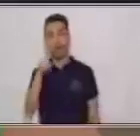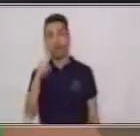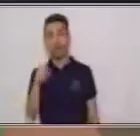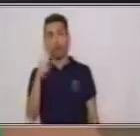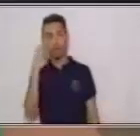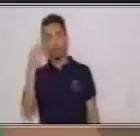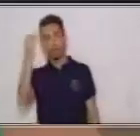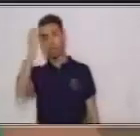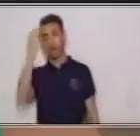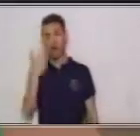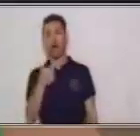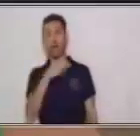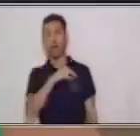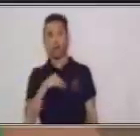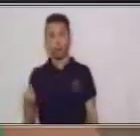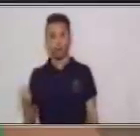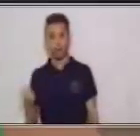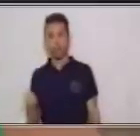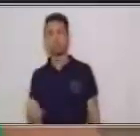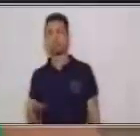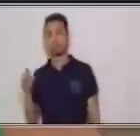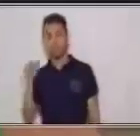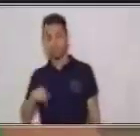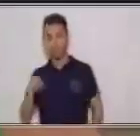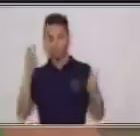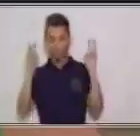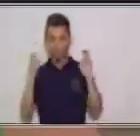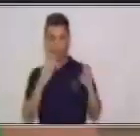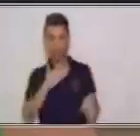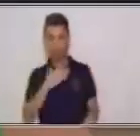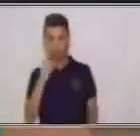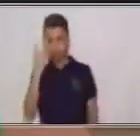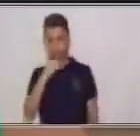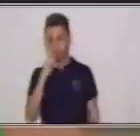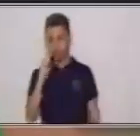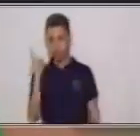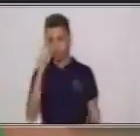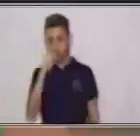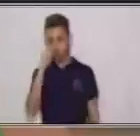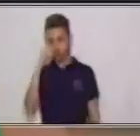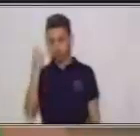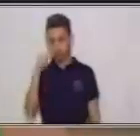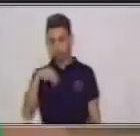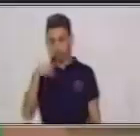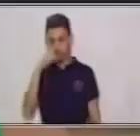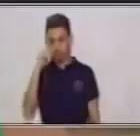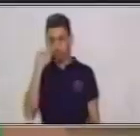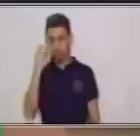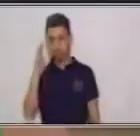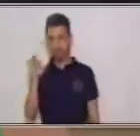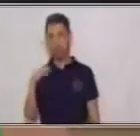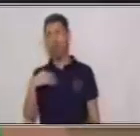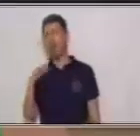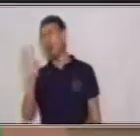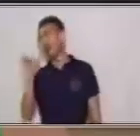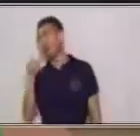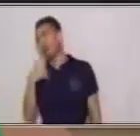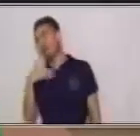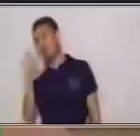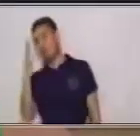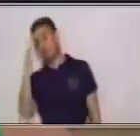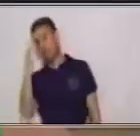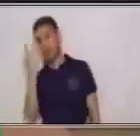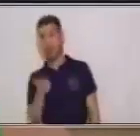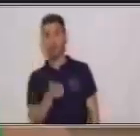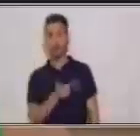tema de hoy corresponde al sustantivo y su clasificación. Tú dirás, el sustantivo sí se divide en comunes y